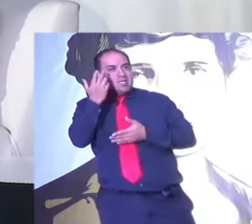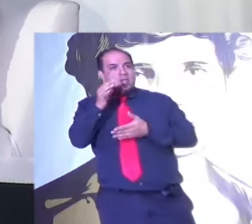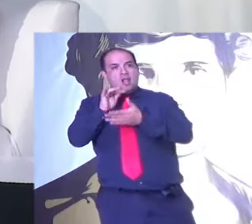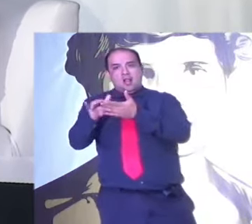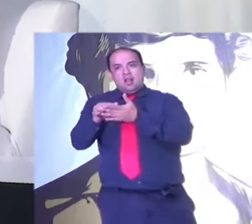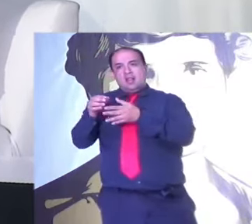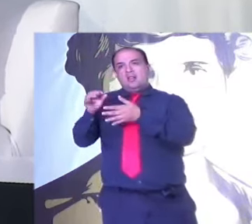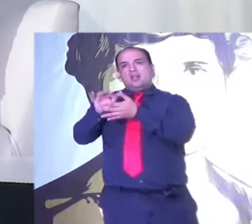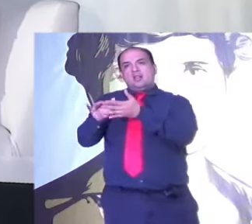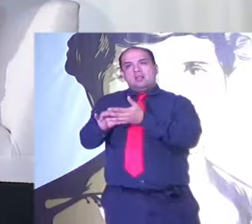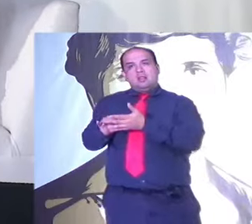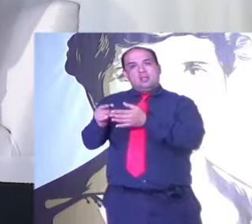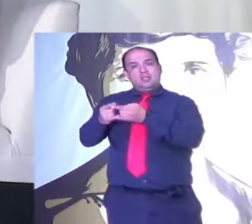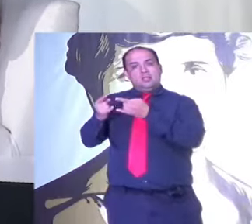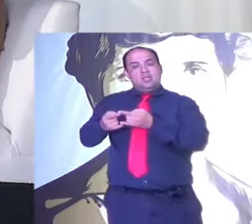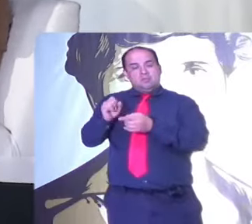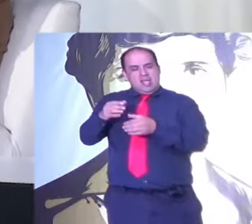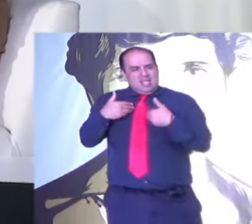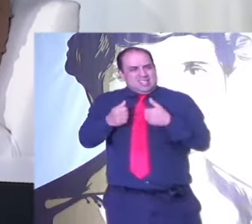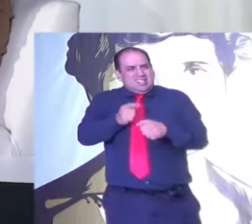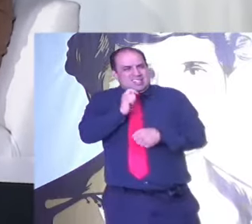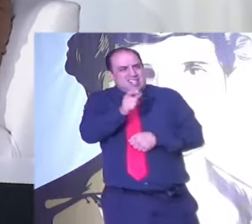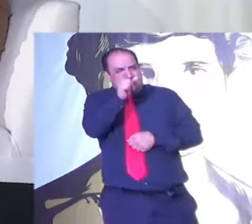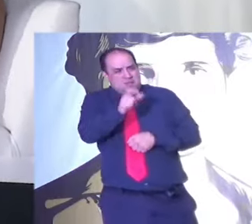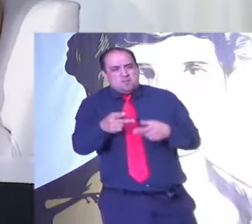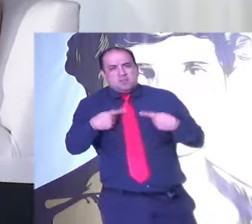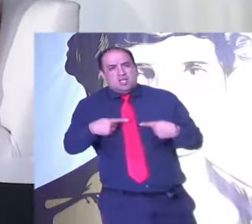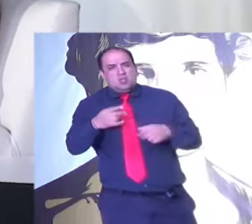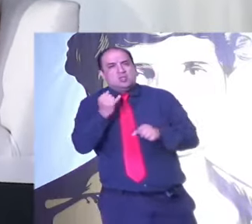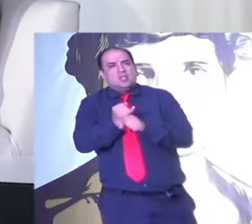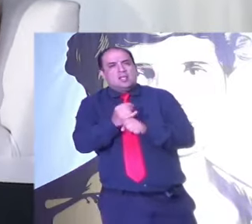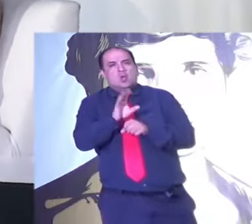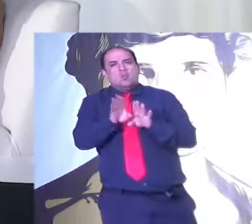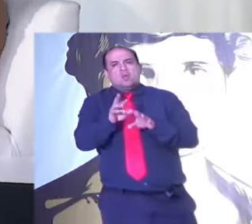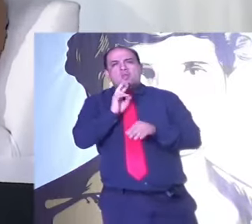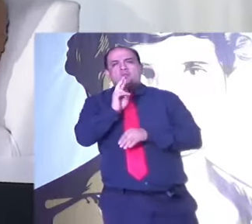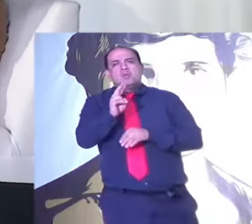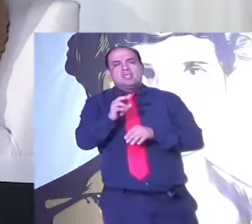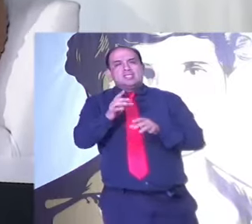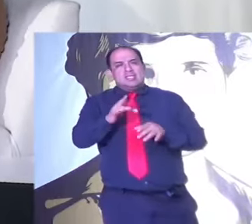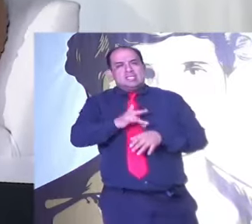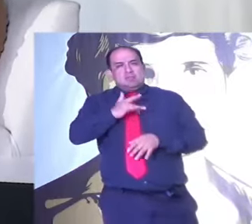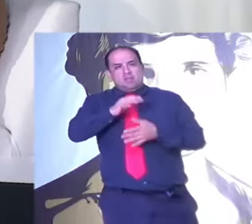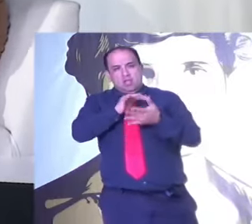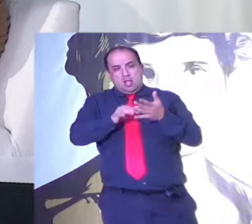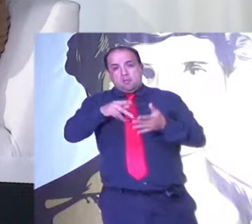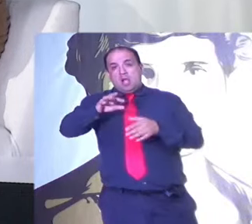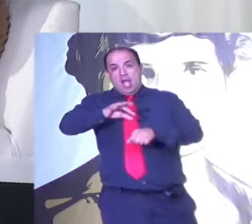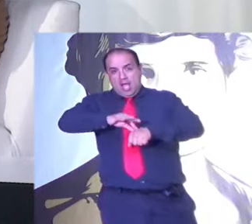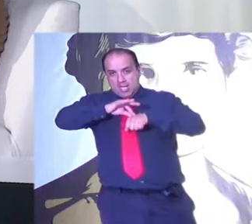uh-huh. tratarlos de entender como ese personaje, como una respuesta a una pulsión literaria, pero también a una realidad